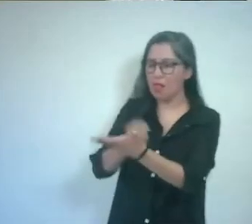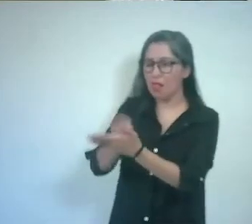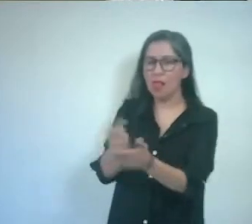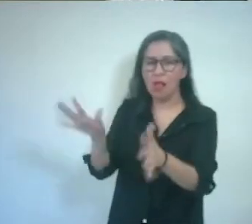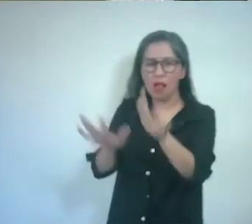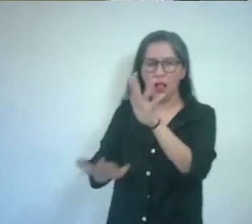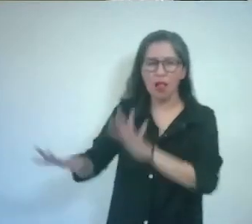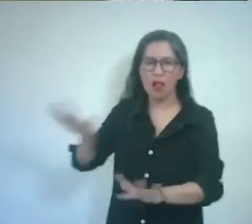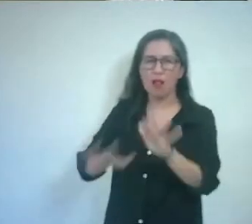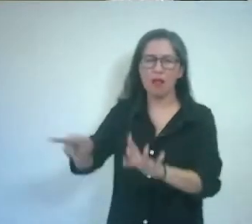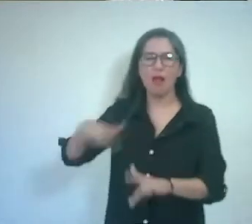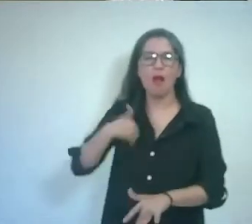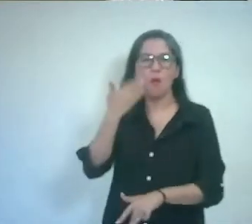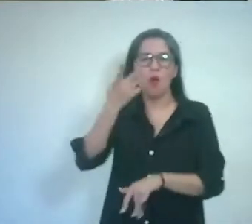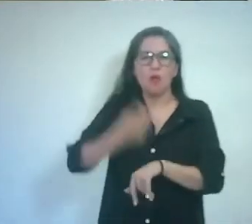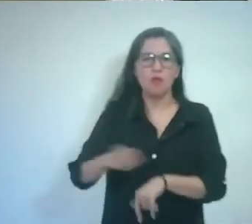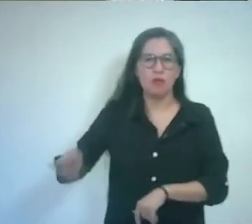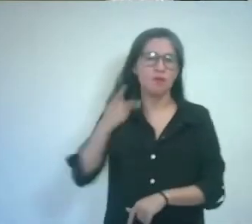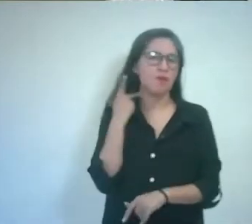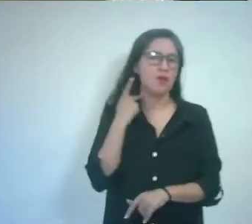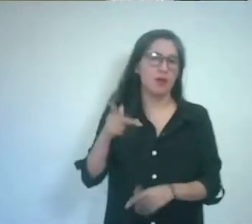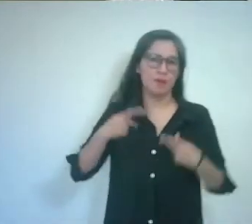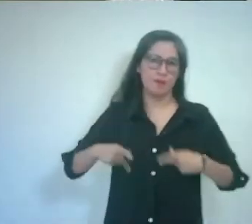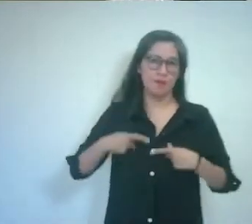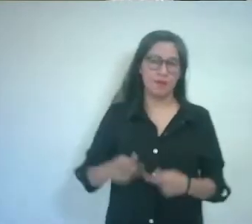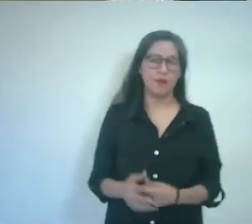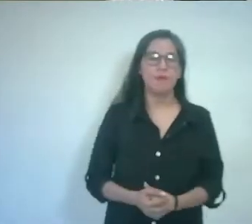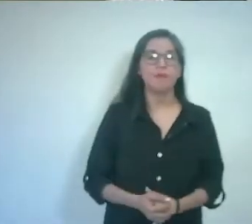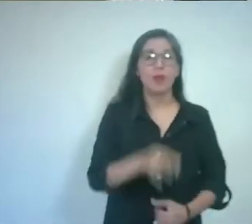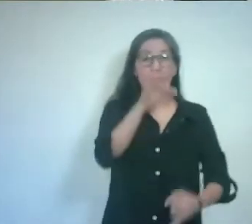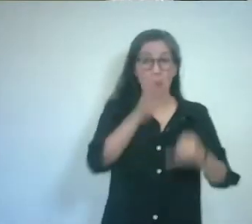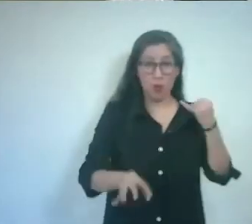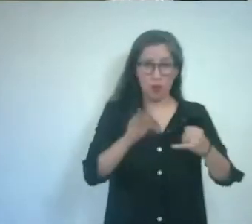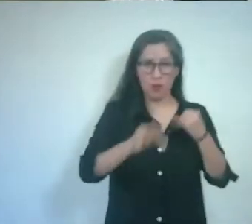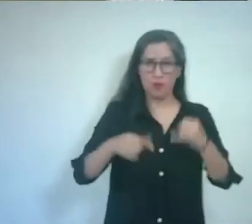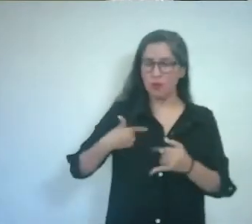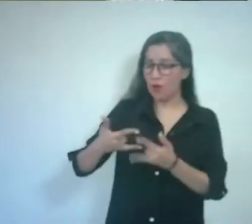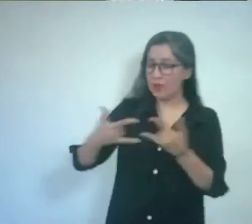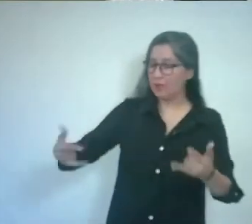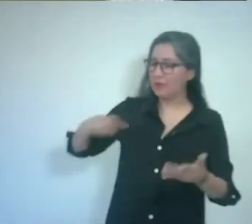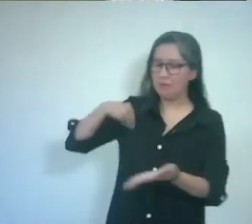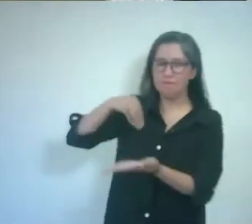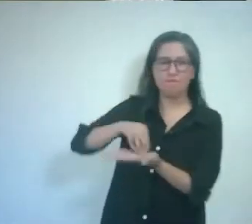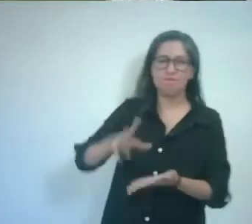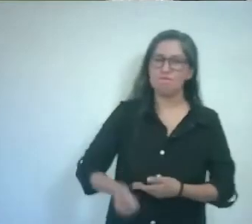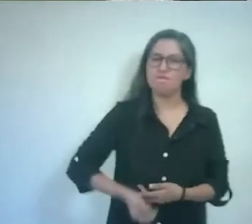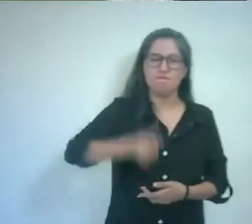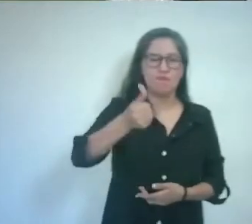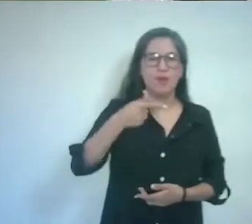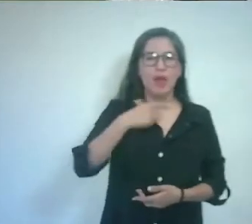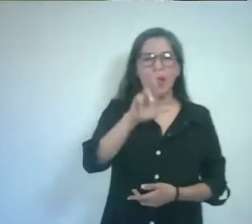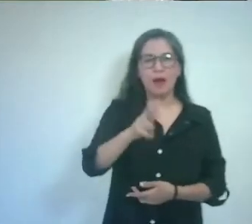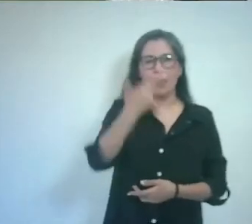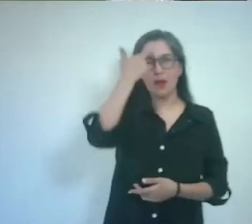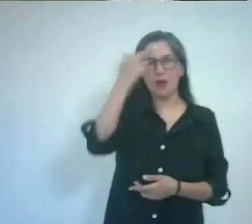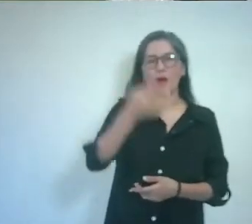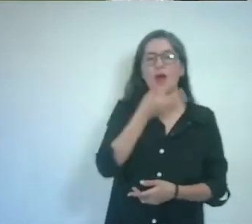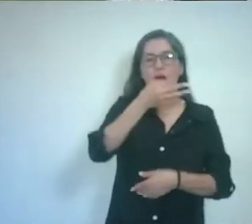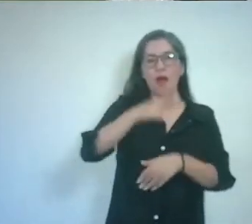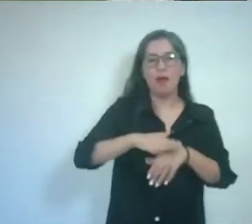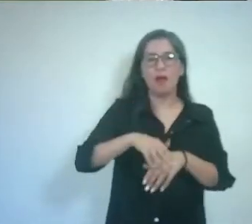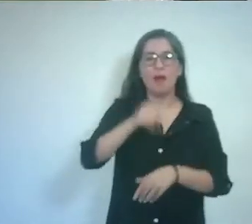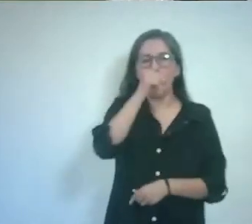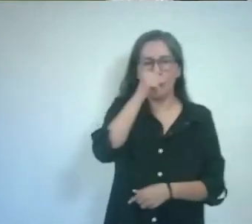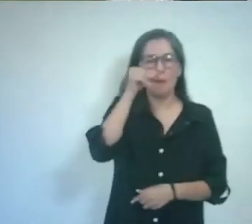soberana del pueblo. Finalmente, y en el marco de esta histórica jornada electoral, concluyo recordando la frase del benemérito de